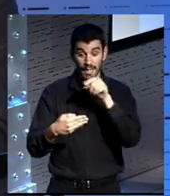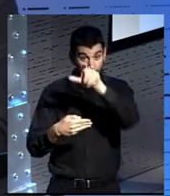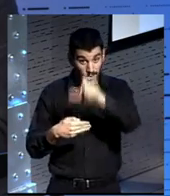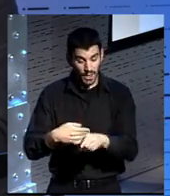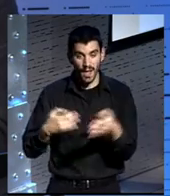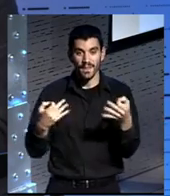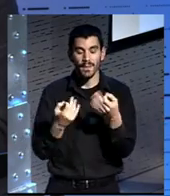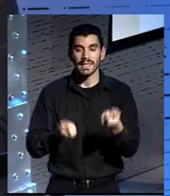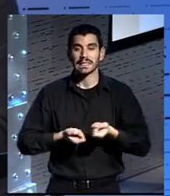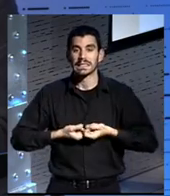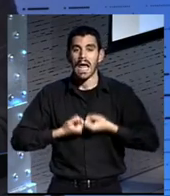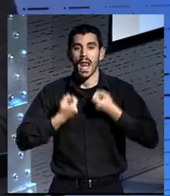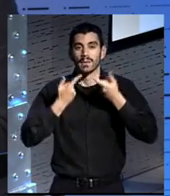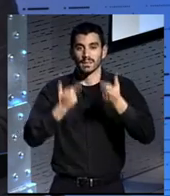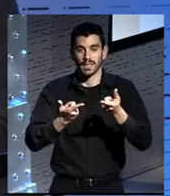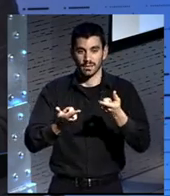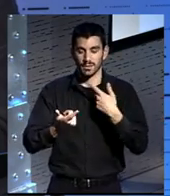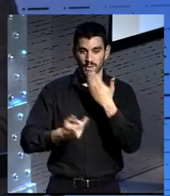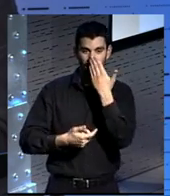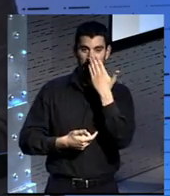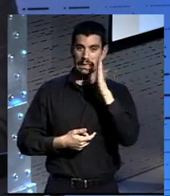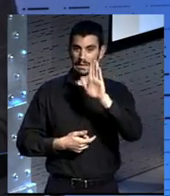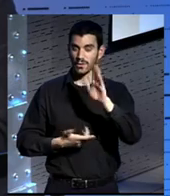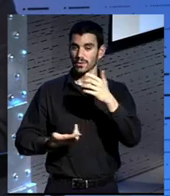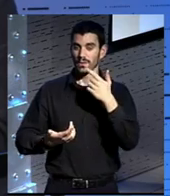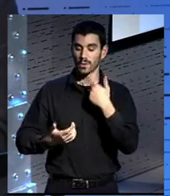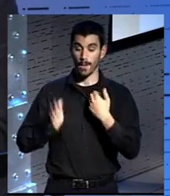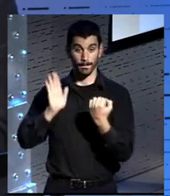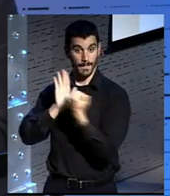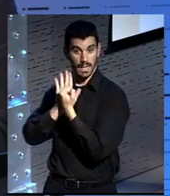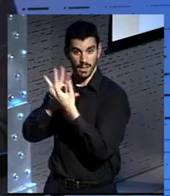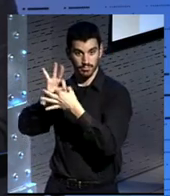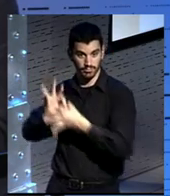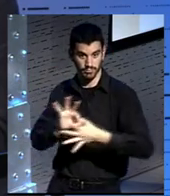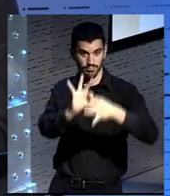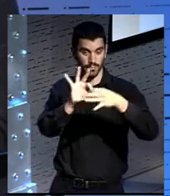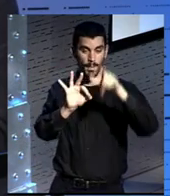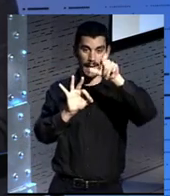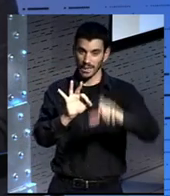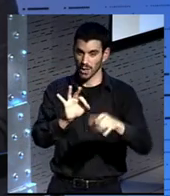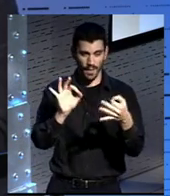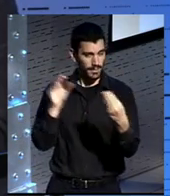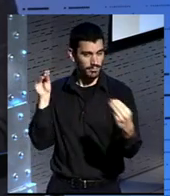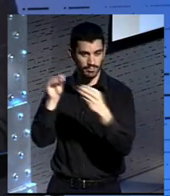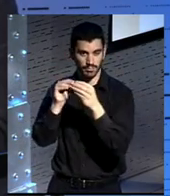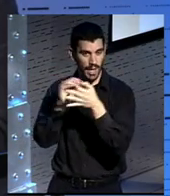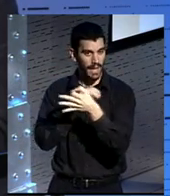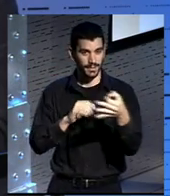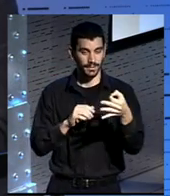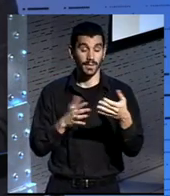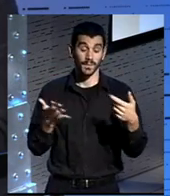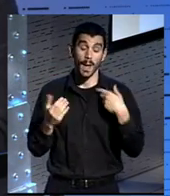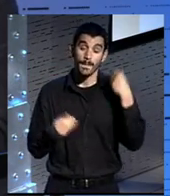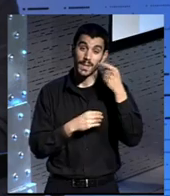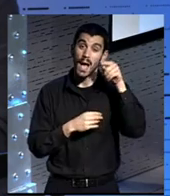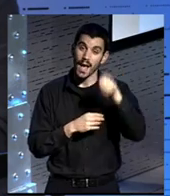actúen con unos valores, ¿no?, con los que la marca se quiera sentir identificada. Y eso tiene una complejidad y efectivamente yo creo que ahí sí hay un